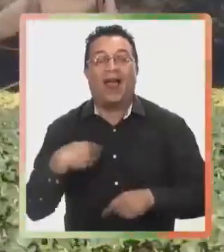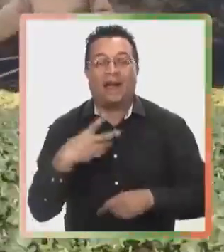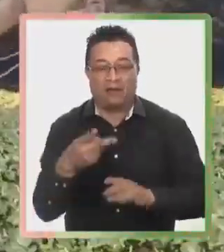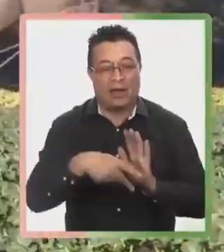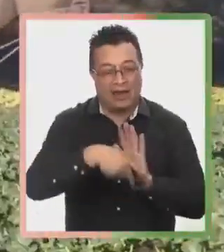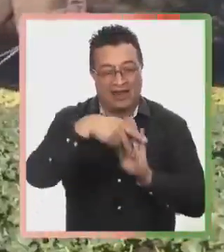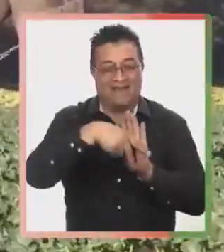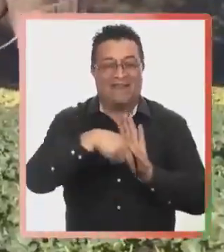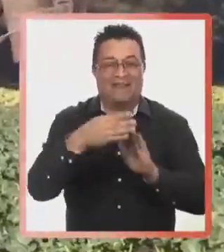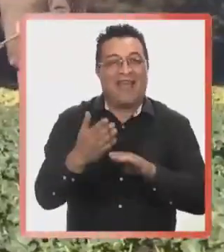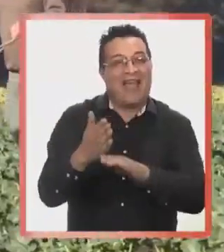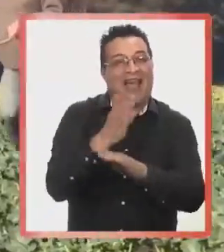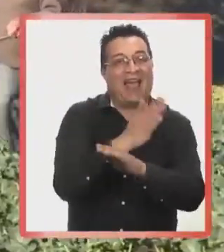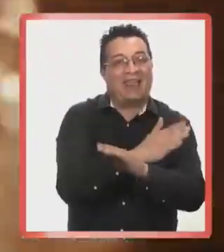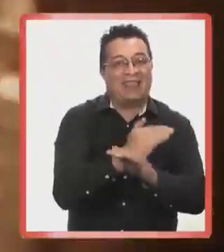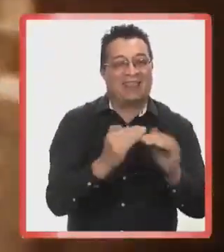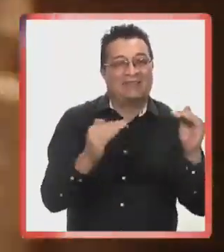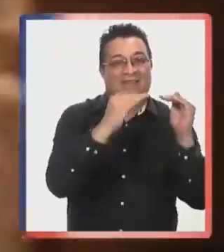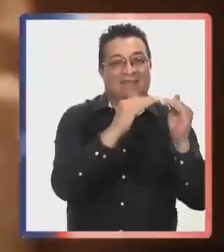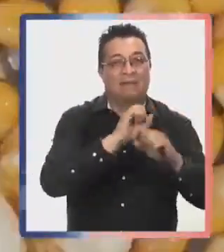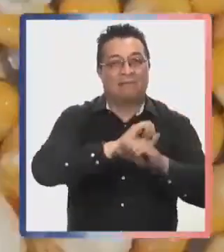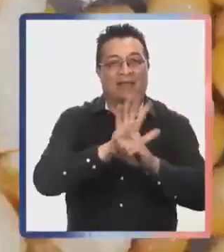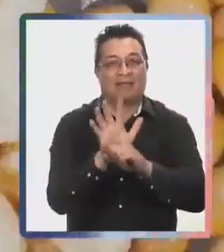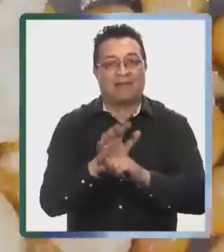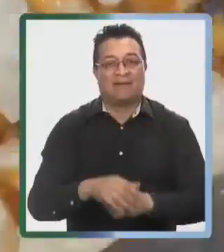niveles prepandemia.